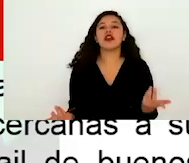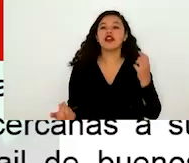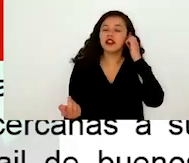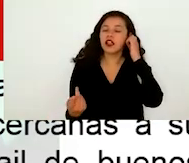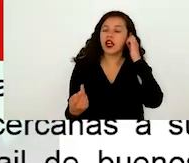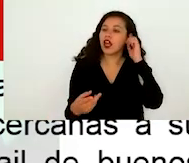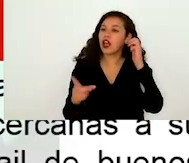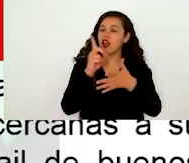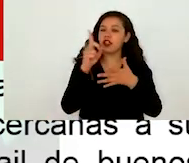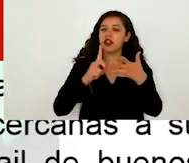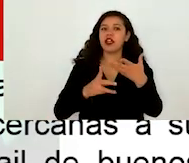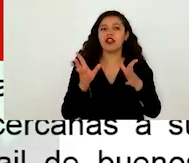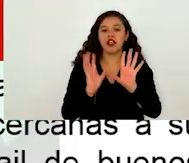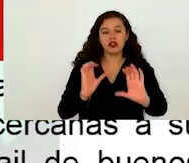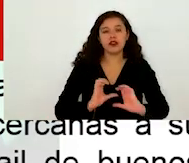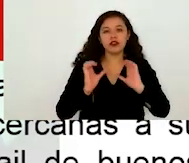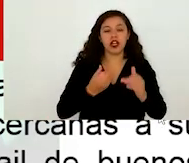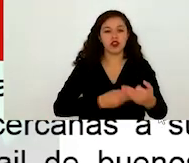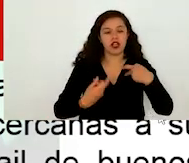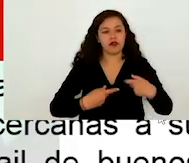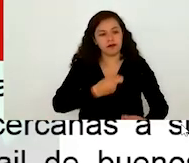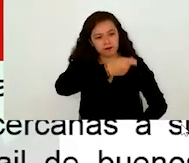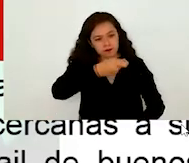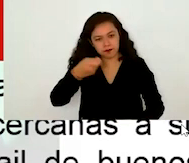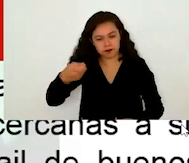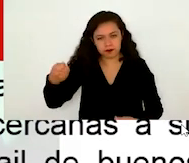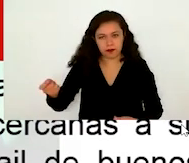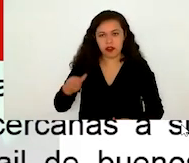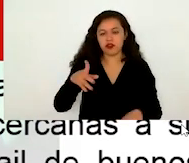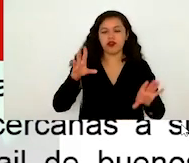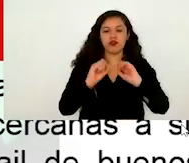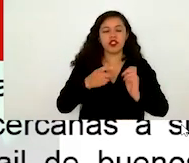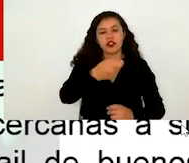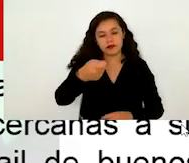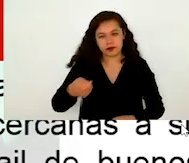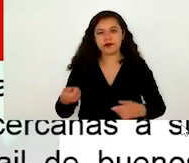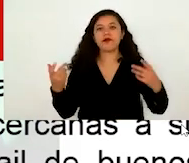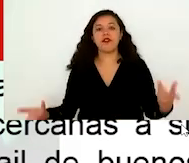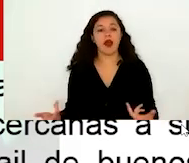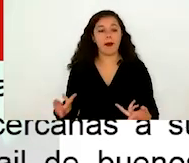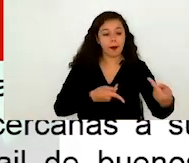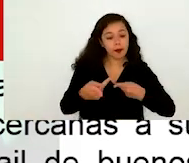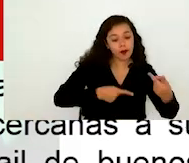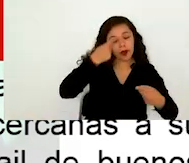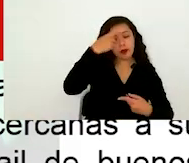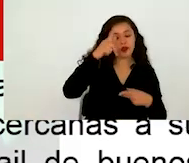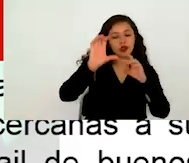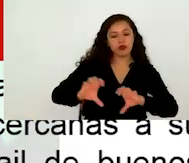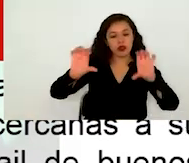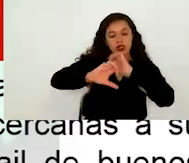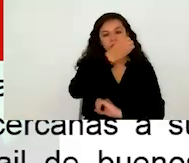los detalles desató el saludo a todas las personas cercanas a su oficina se preparó para revisar su computadora